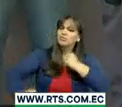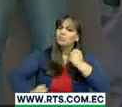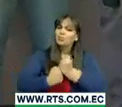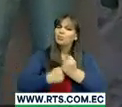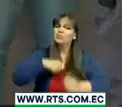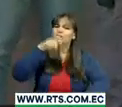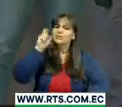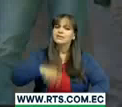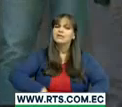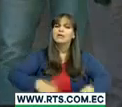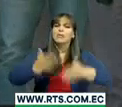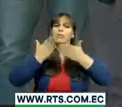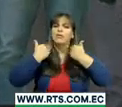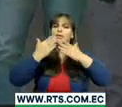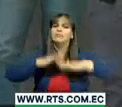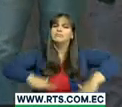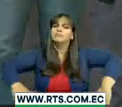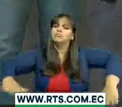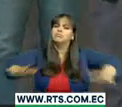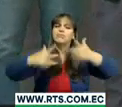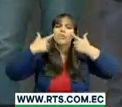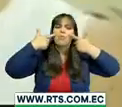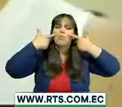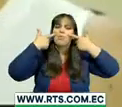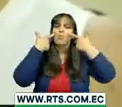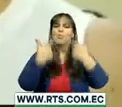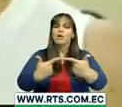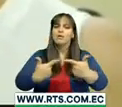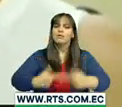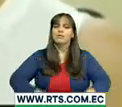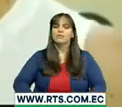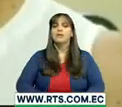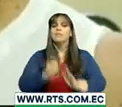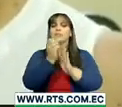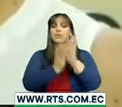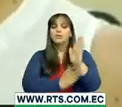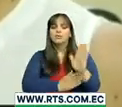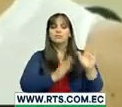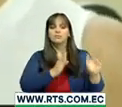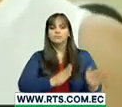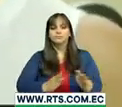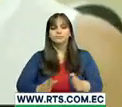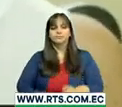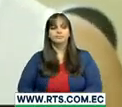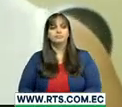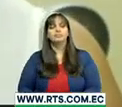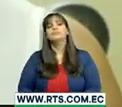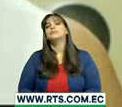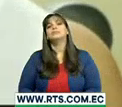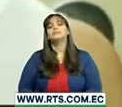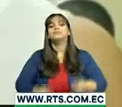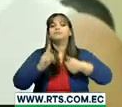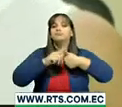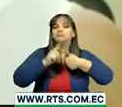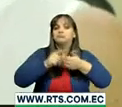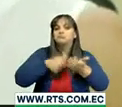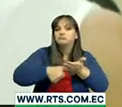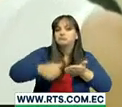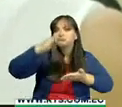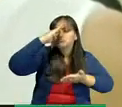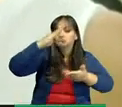plan Más Seguridad en el puerto principal. En vista de lo que está sucediendo, el Gobierno Nacional, Ministerio del